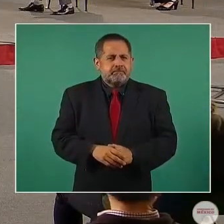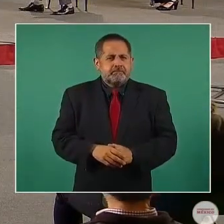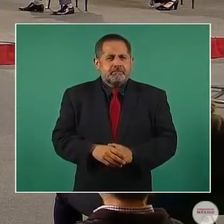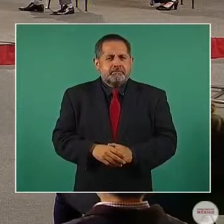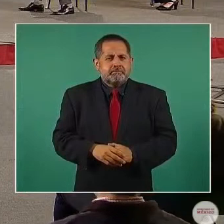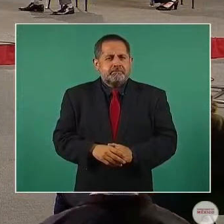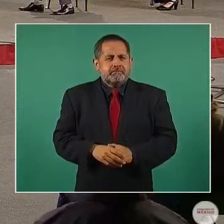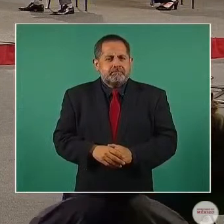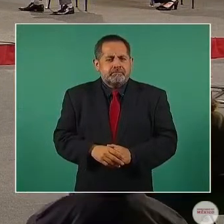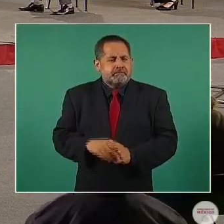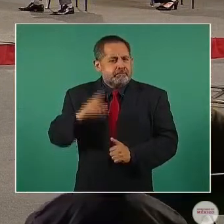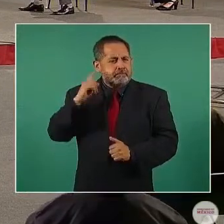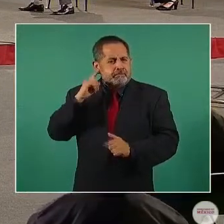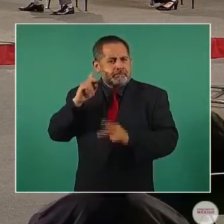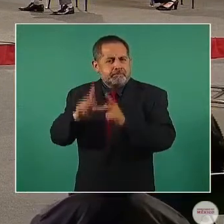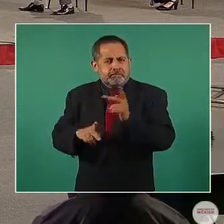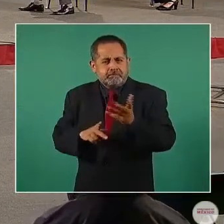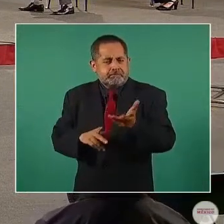permítenos.